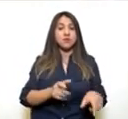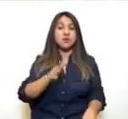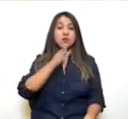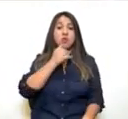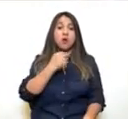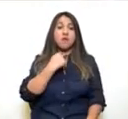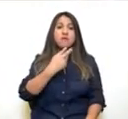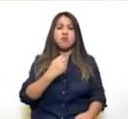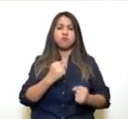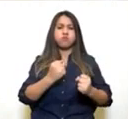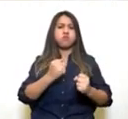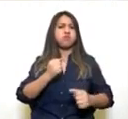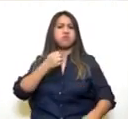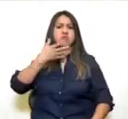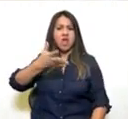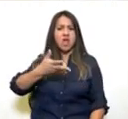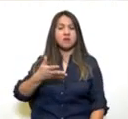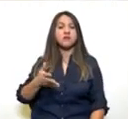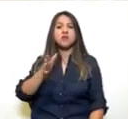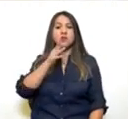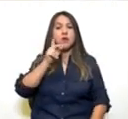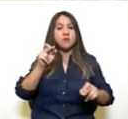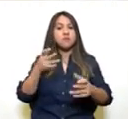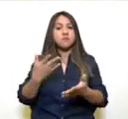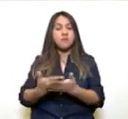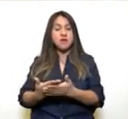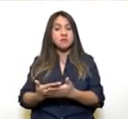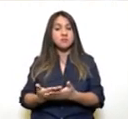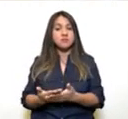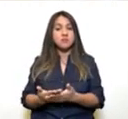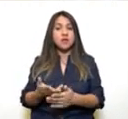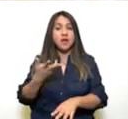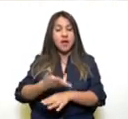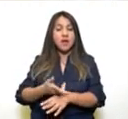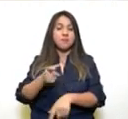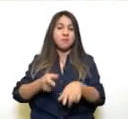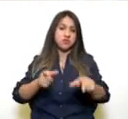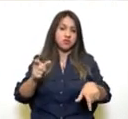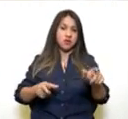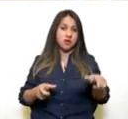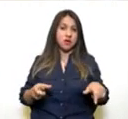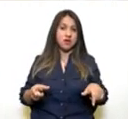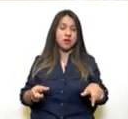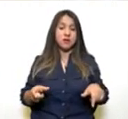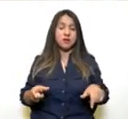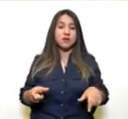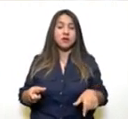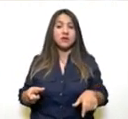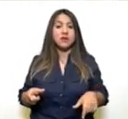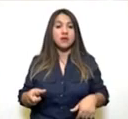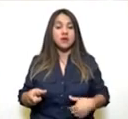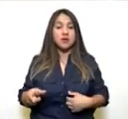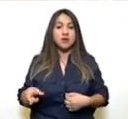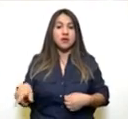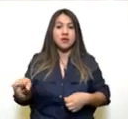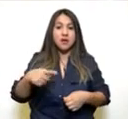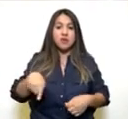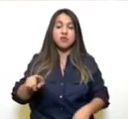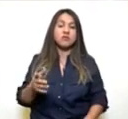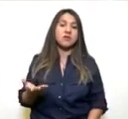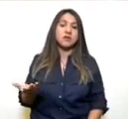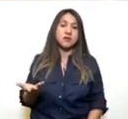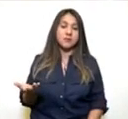hay gente que no tiene paz y hay gente qué te ha quedado en